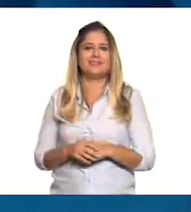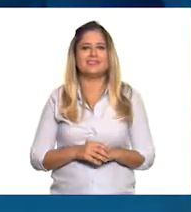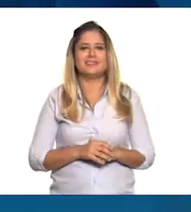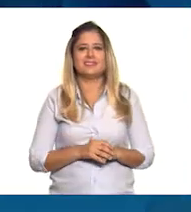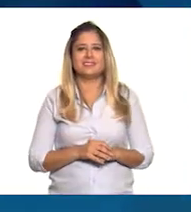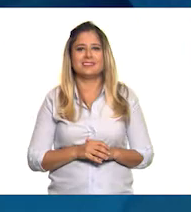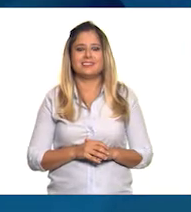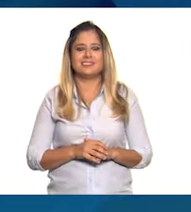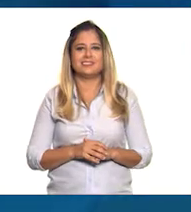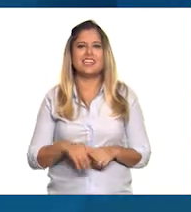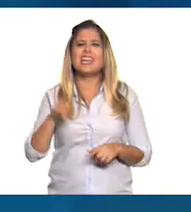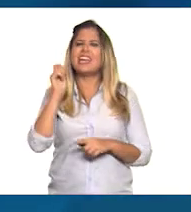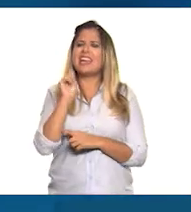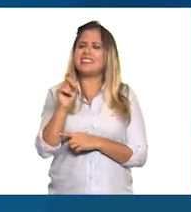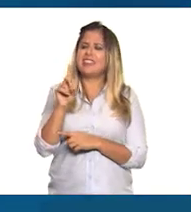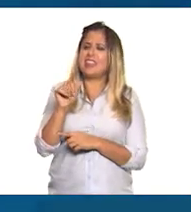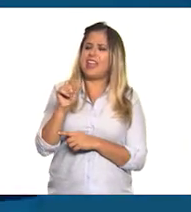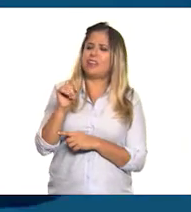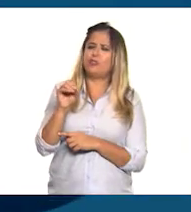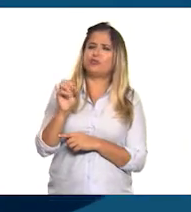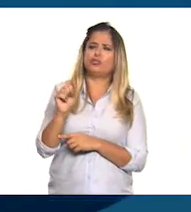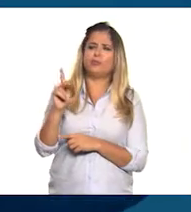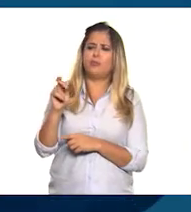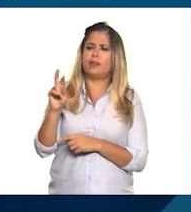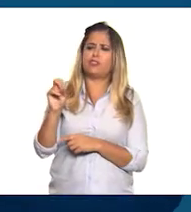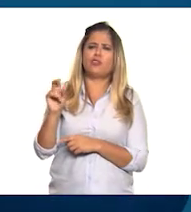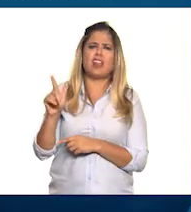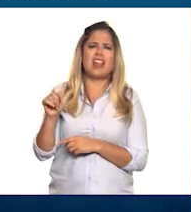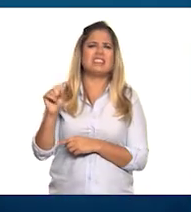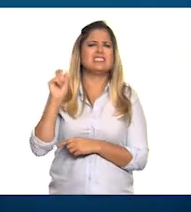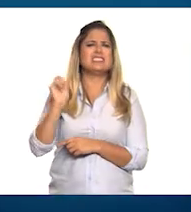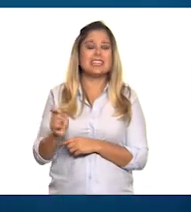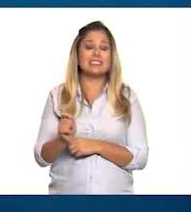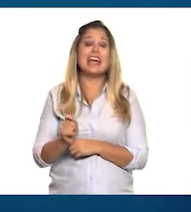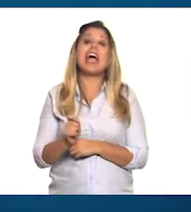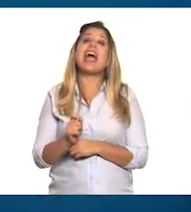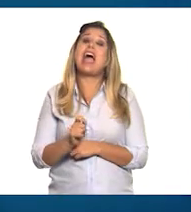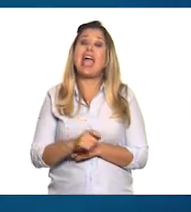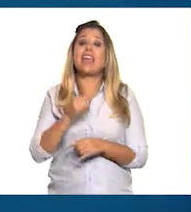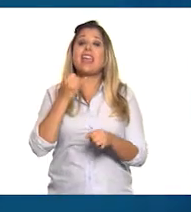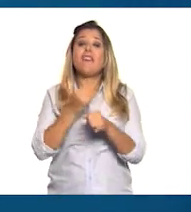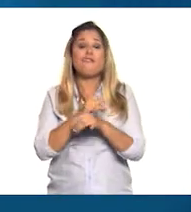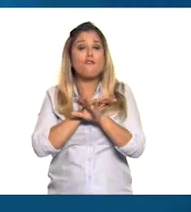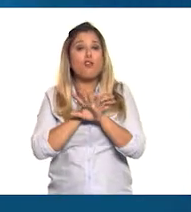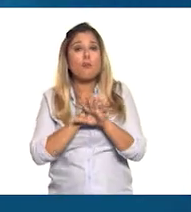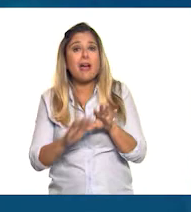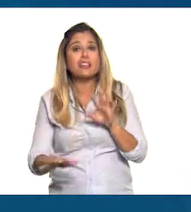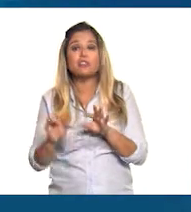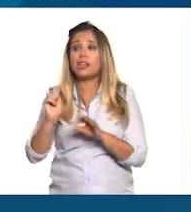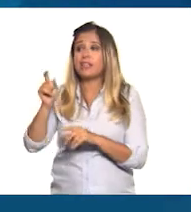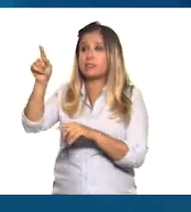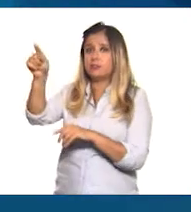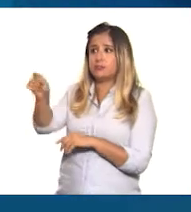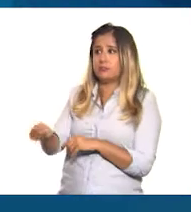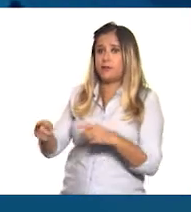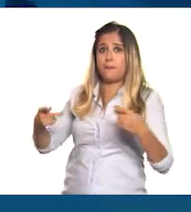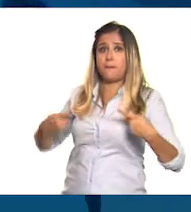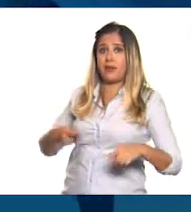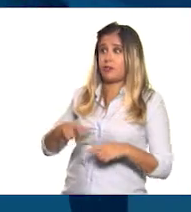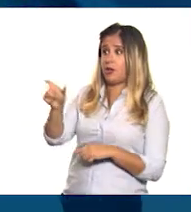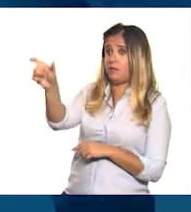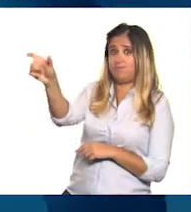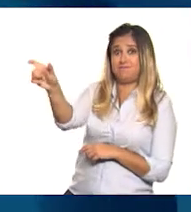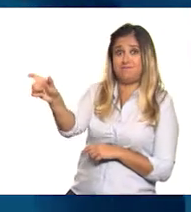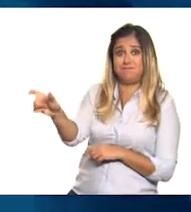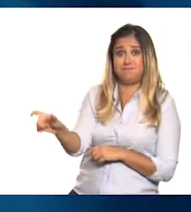verlo. ¿Qué son los datos personales? Los datos personales son cualquier información relativa a una persona física